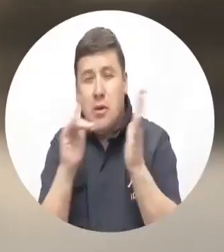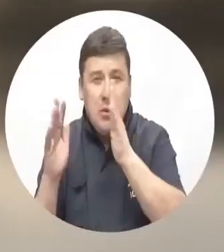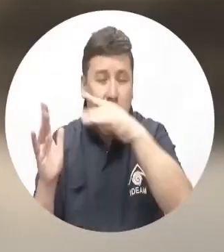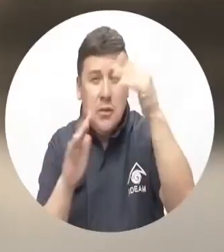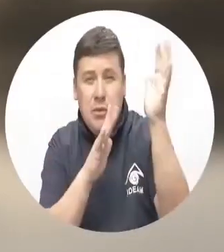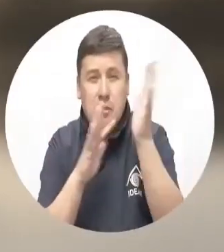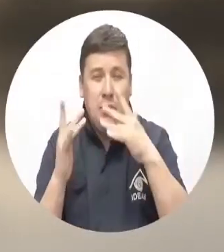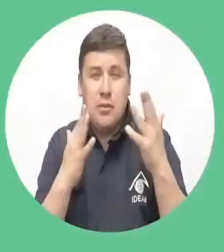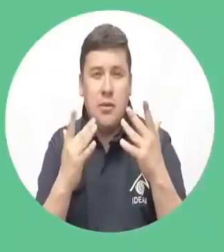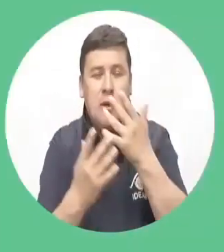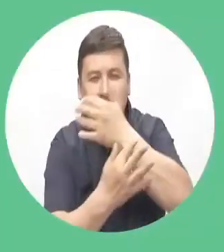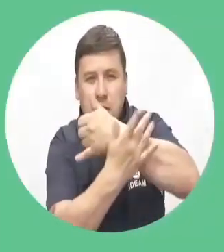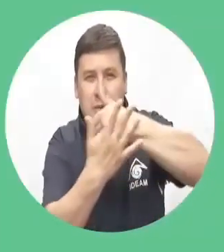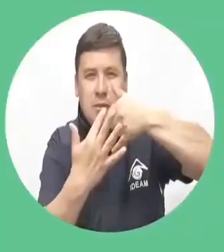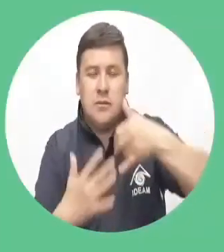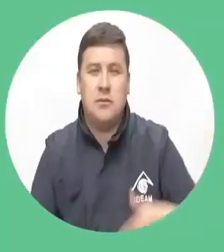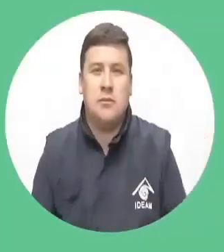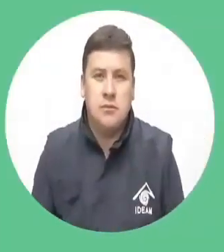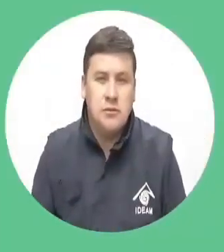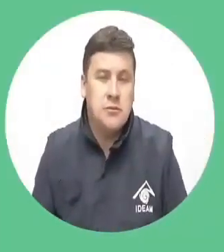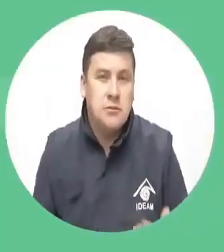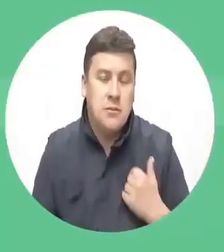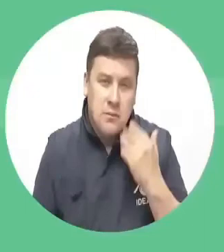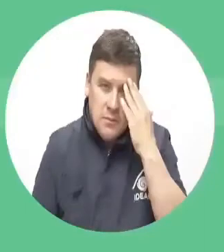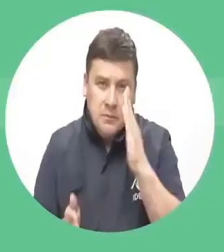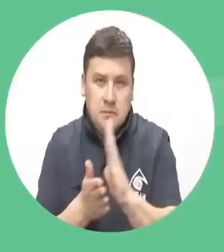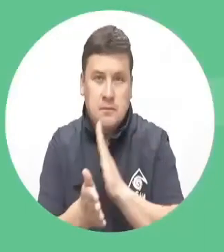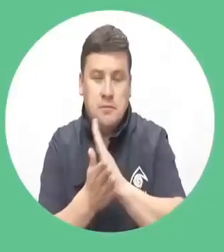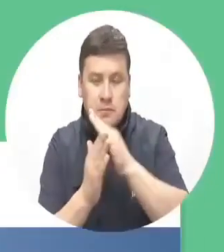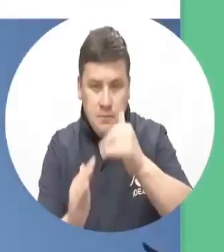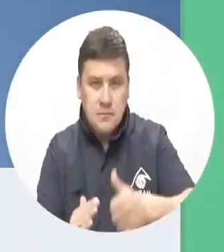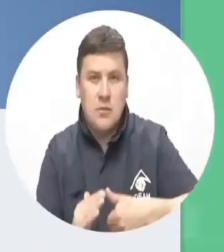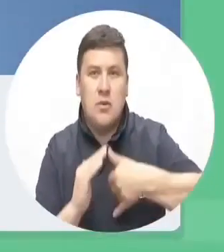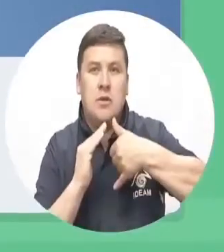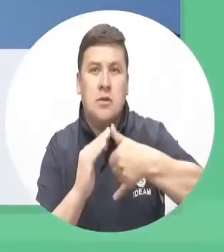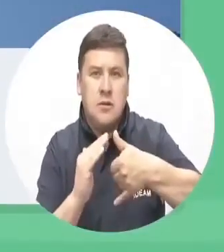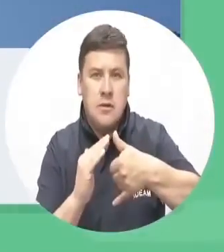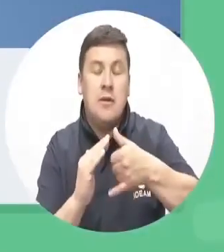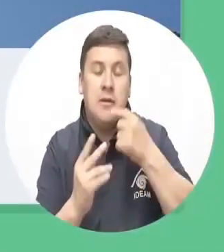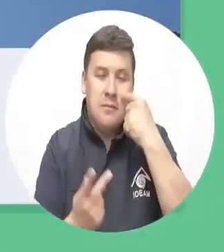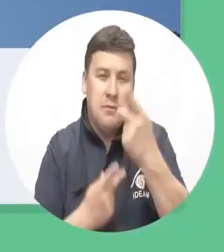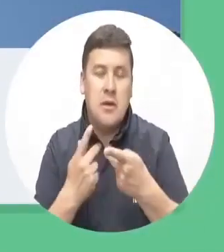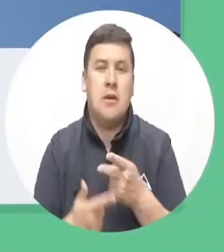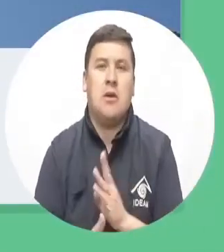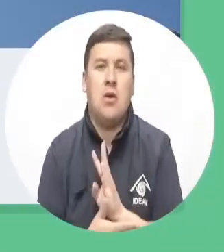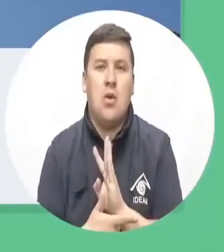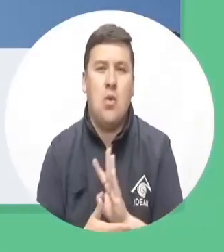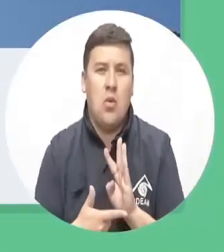occidente del Mar Caribe. Para mayor información sobre el pronóstico del tiempo, visítenos en